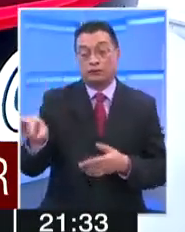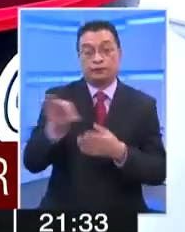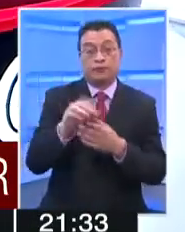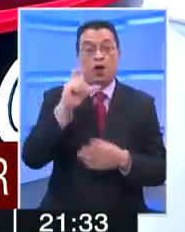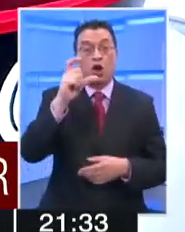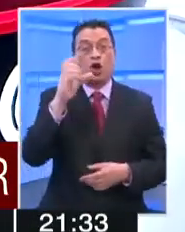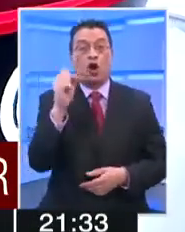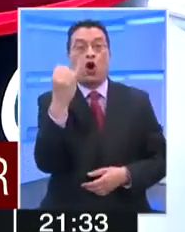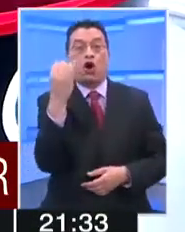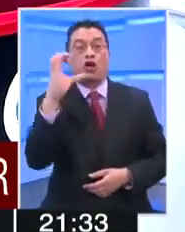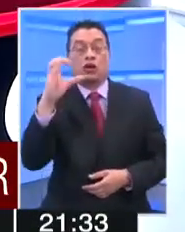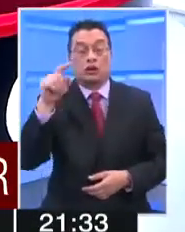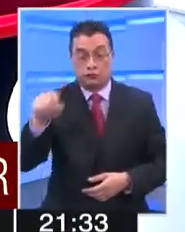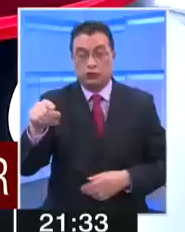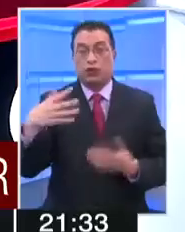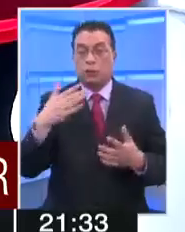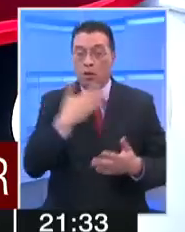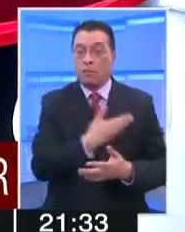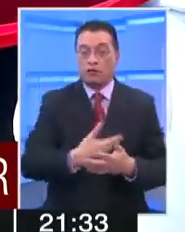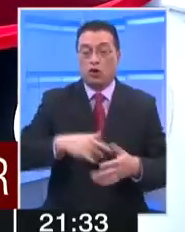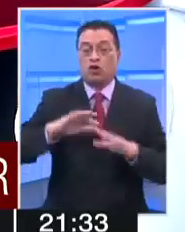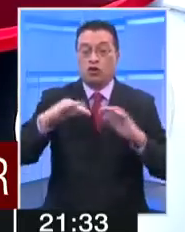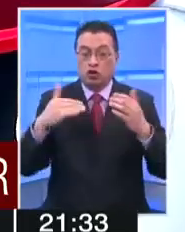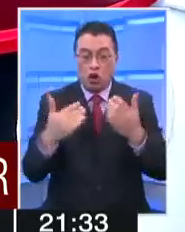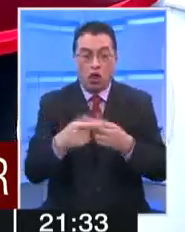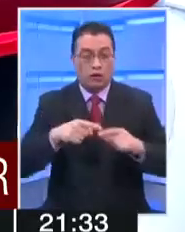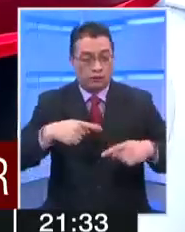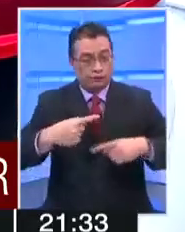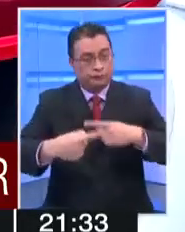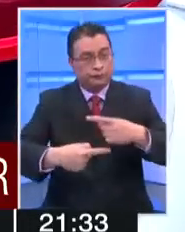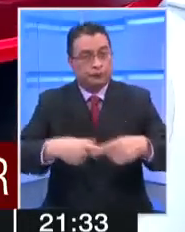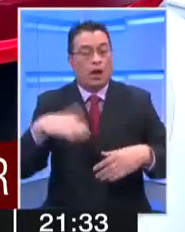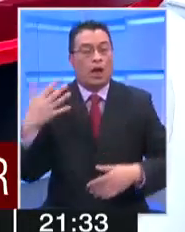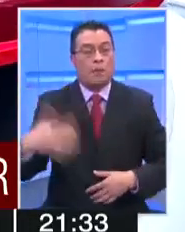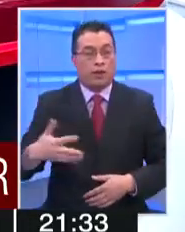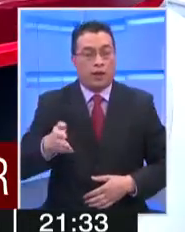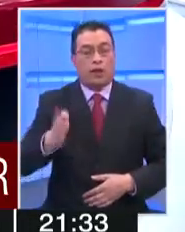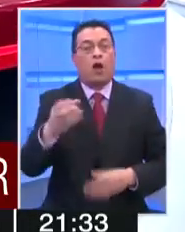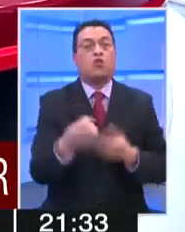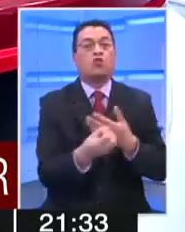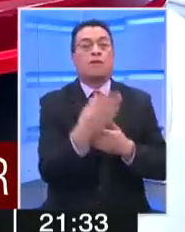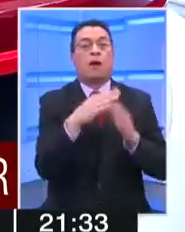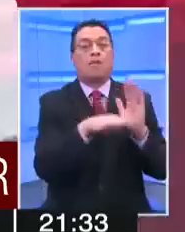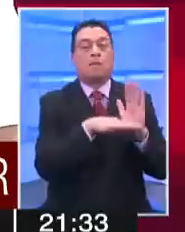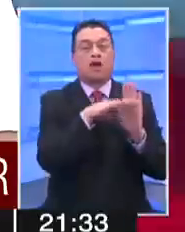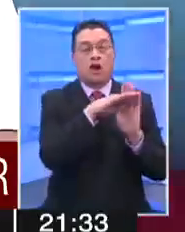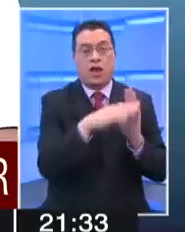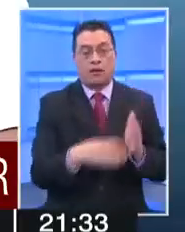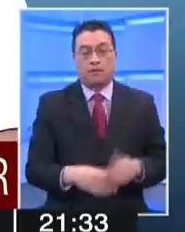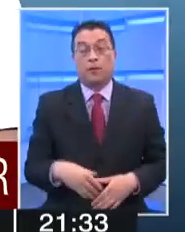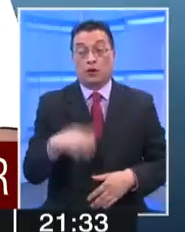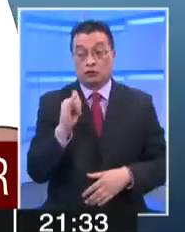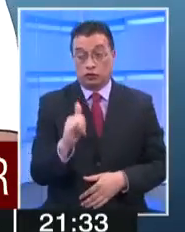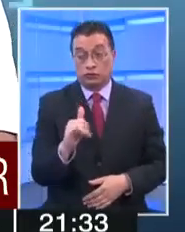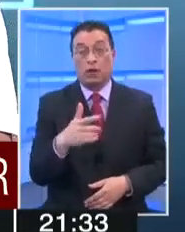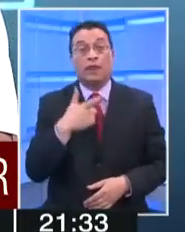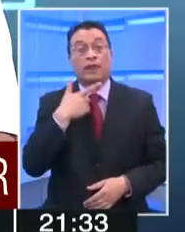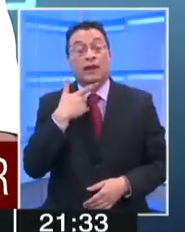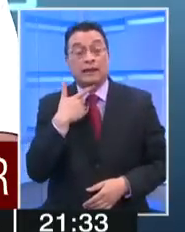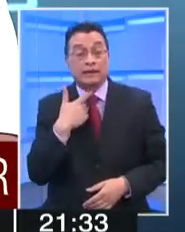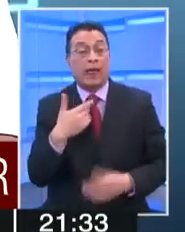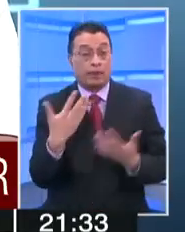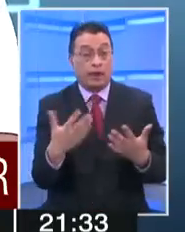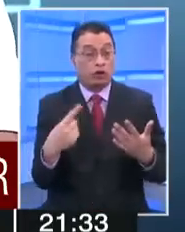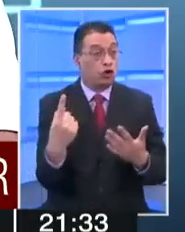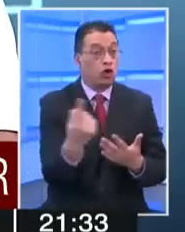dem hechos que van a tener alguna incidencia en la continuidad de la nueva mayoría bueno Está interesante el panorama